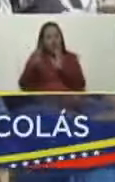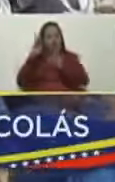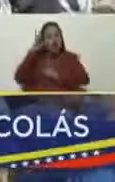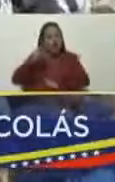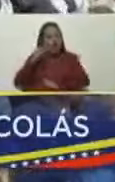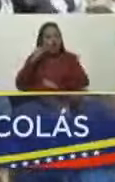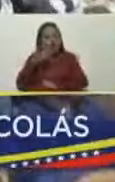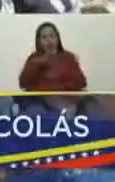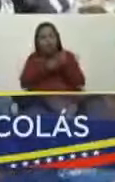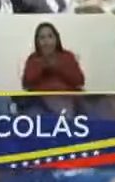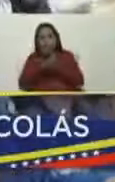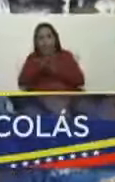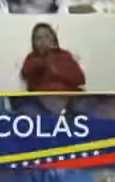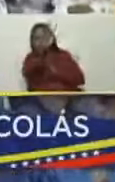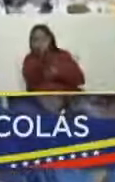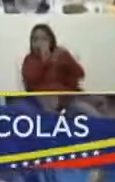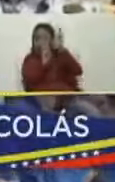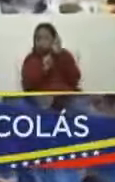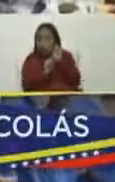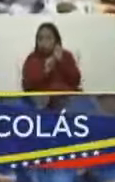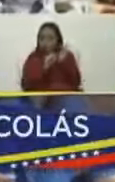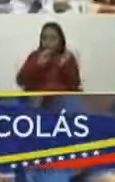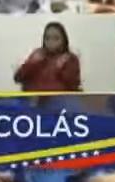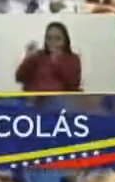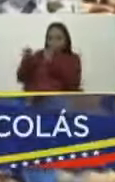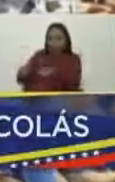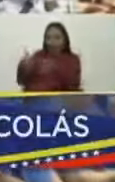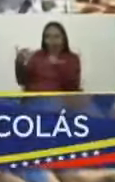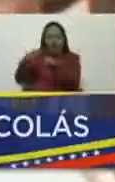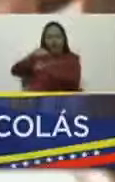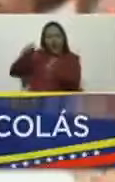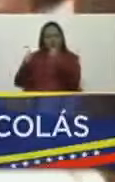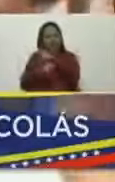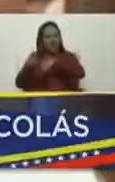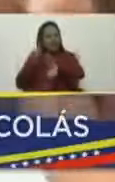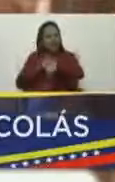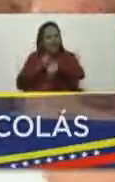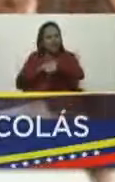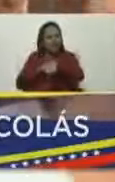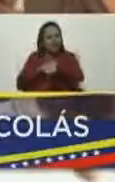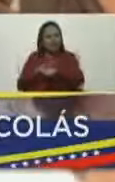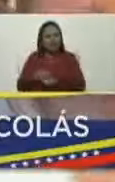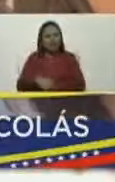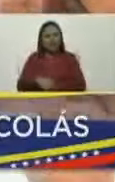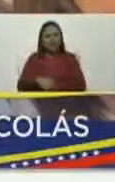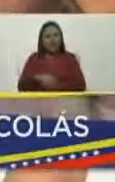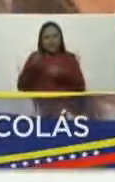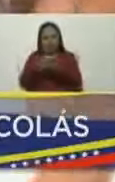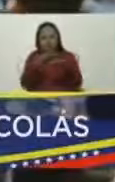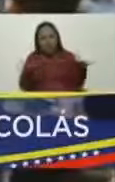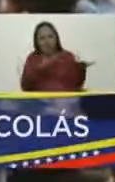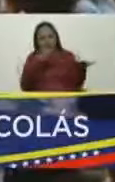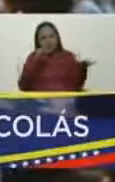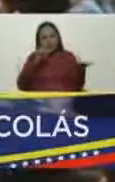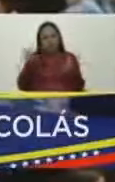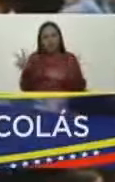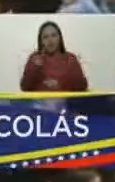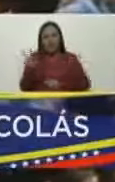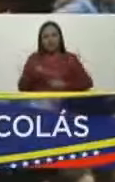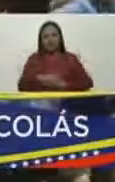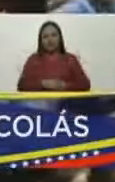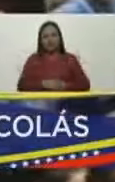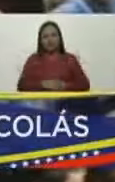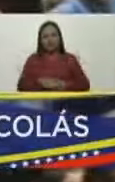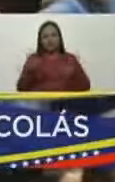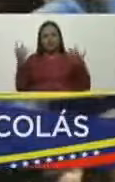los emprendedores y las emprendedoras, bueno, es momento ya de darle esta gran noticia a Venezuela.